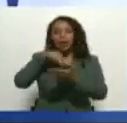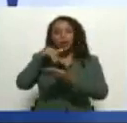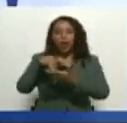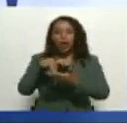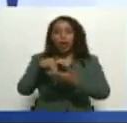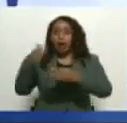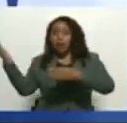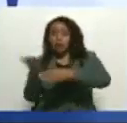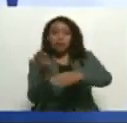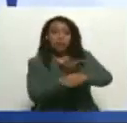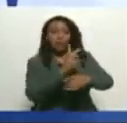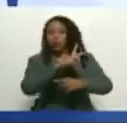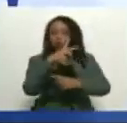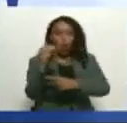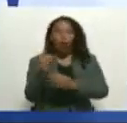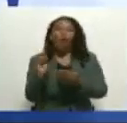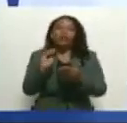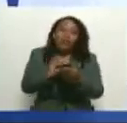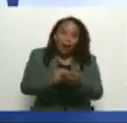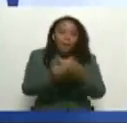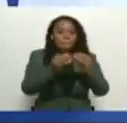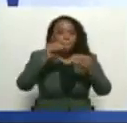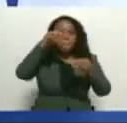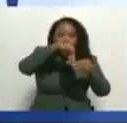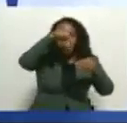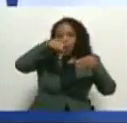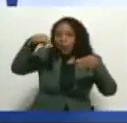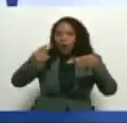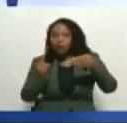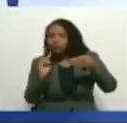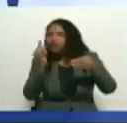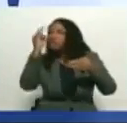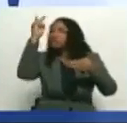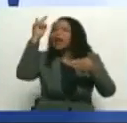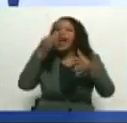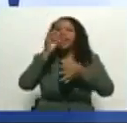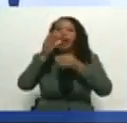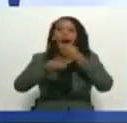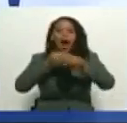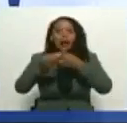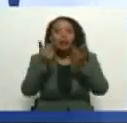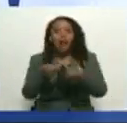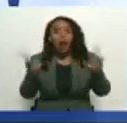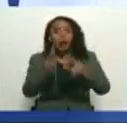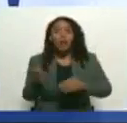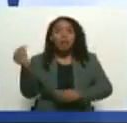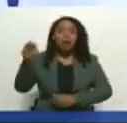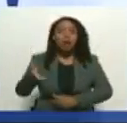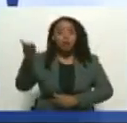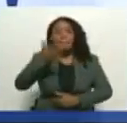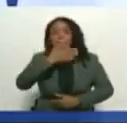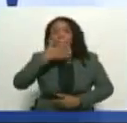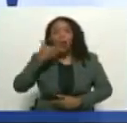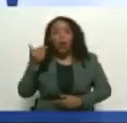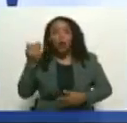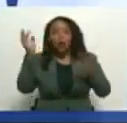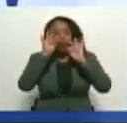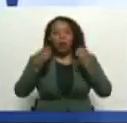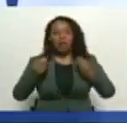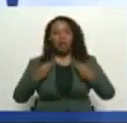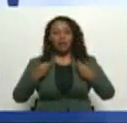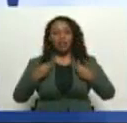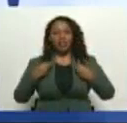deforeste, pero que además se reforeste con café y el café le dé un valor agregado para mejorar la calidad de vida de